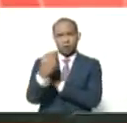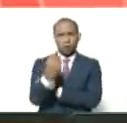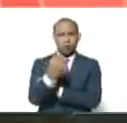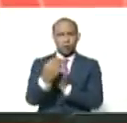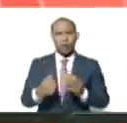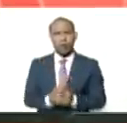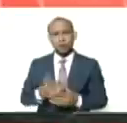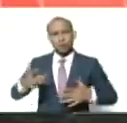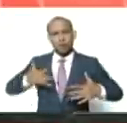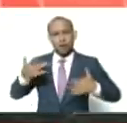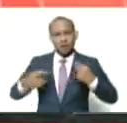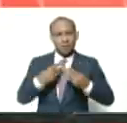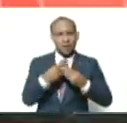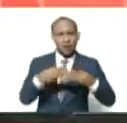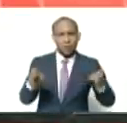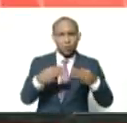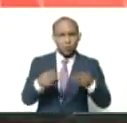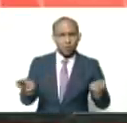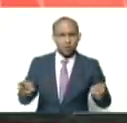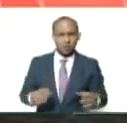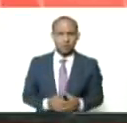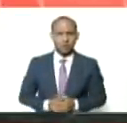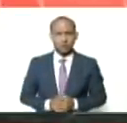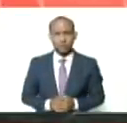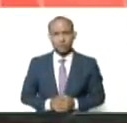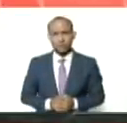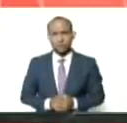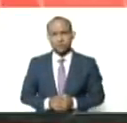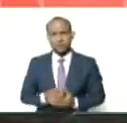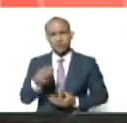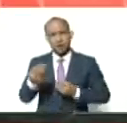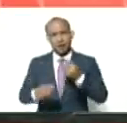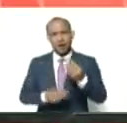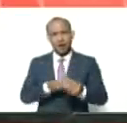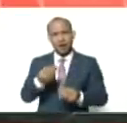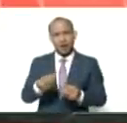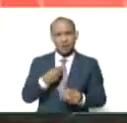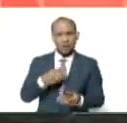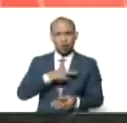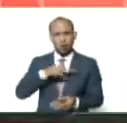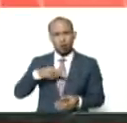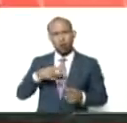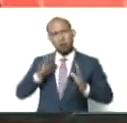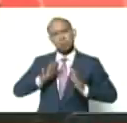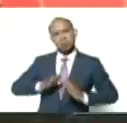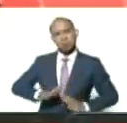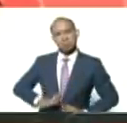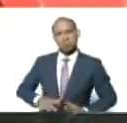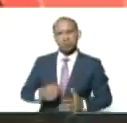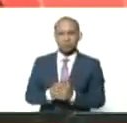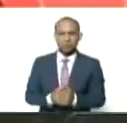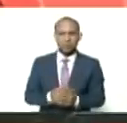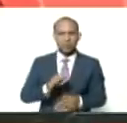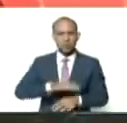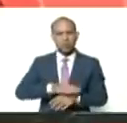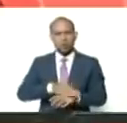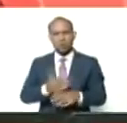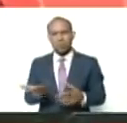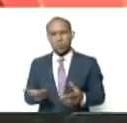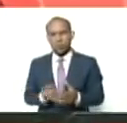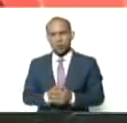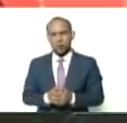con las actividades públicas. Habíamos relajado un poquito, porque bueno,